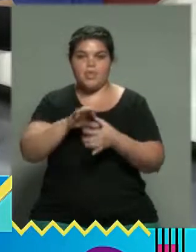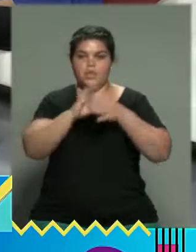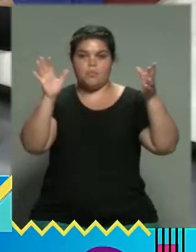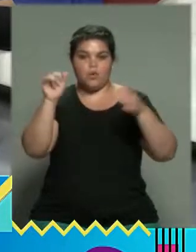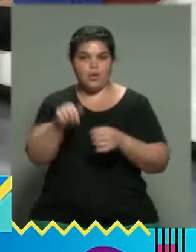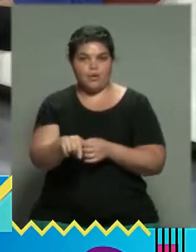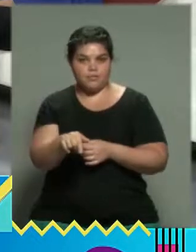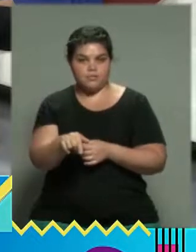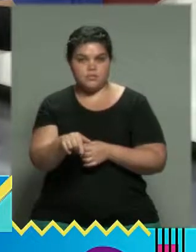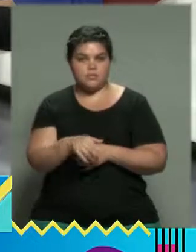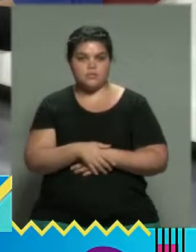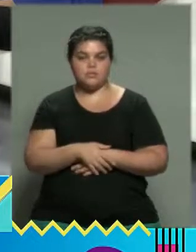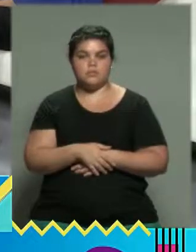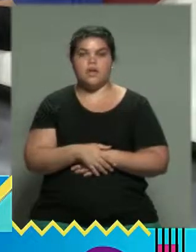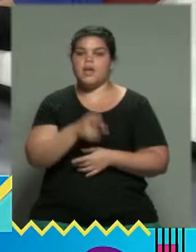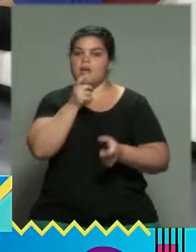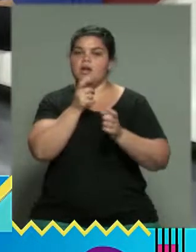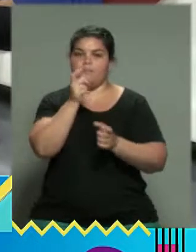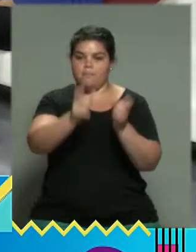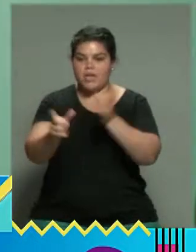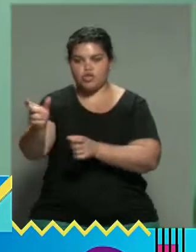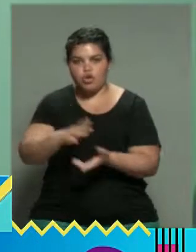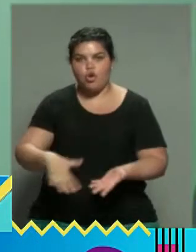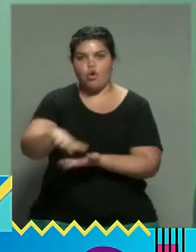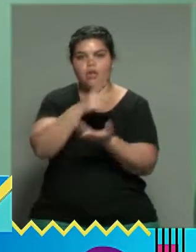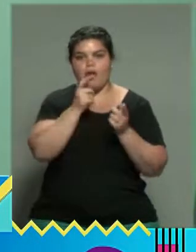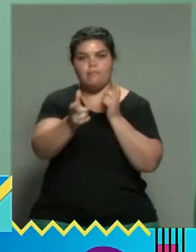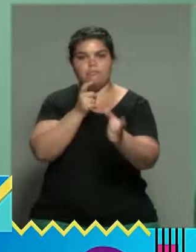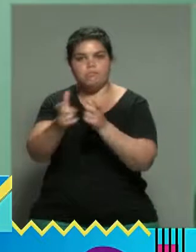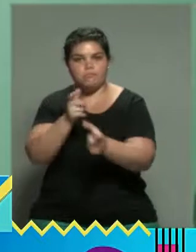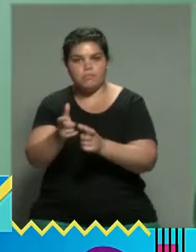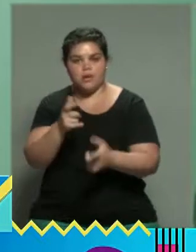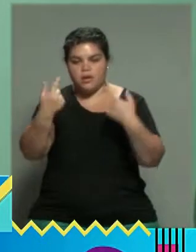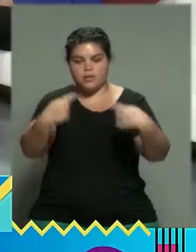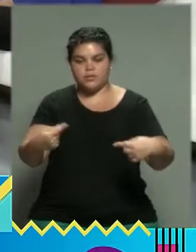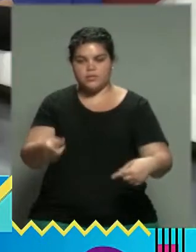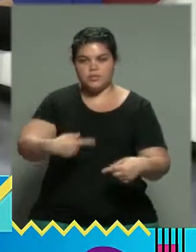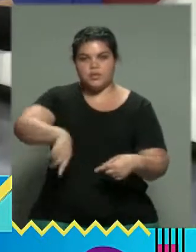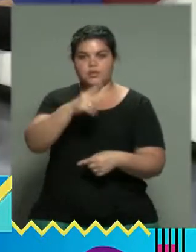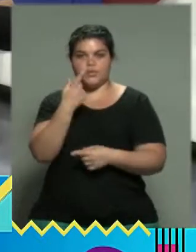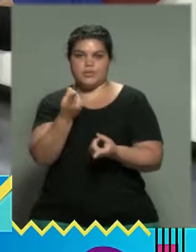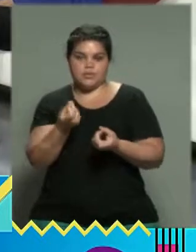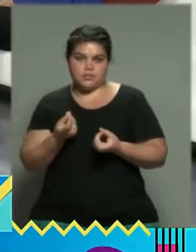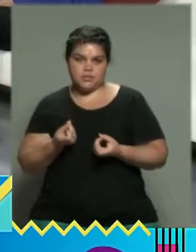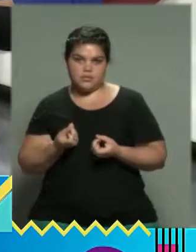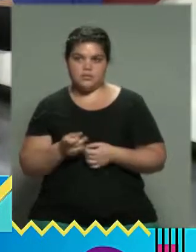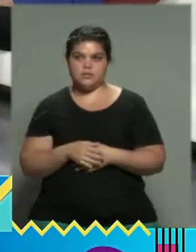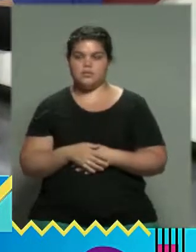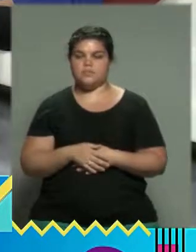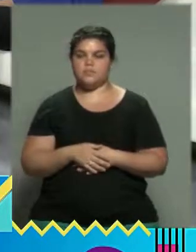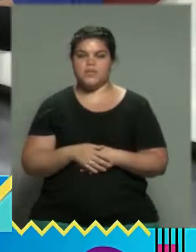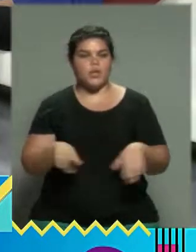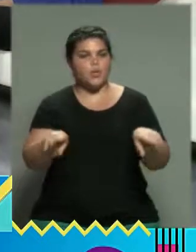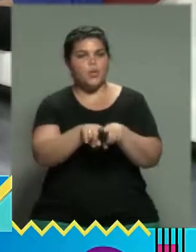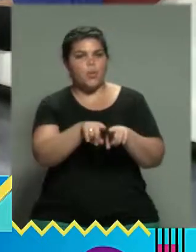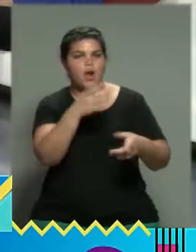institucional, le dé respuesta a la gente en todos los aspectos que necesita. Ese es el desafío de quienes estamos en política, ¿no? Beatriz, ¿es lo mismo justicia